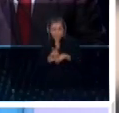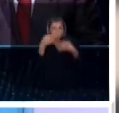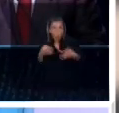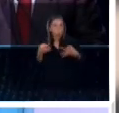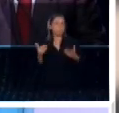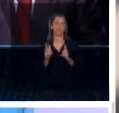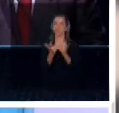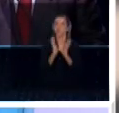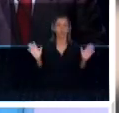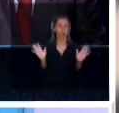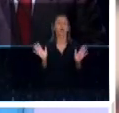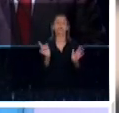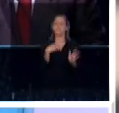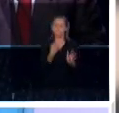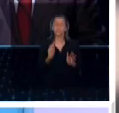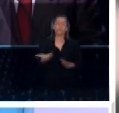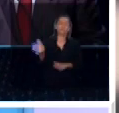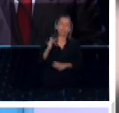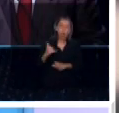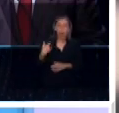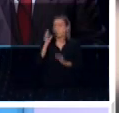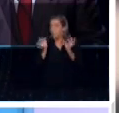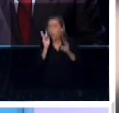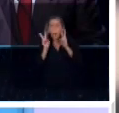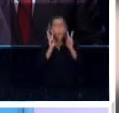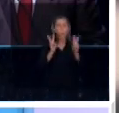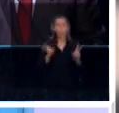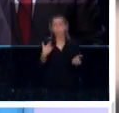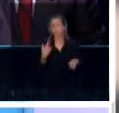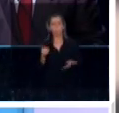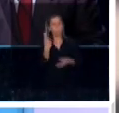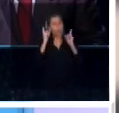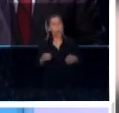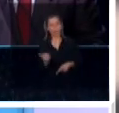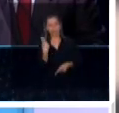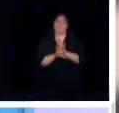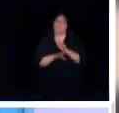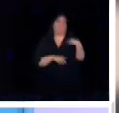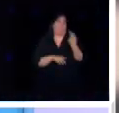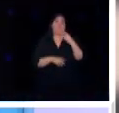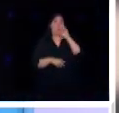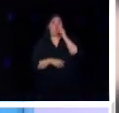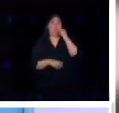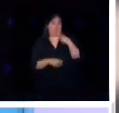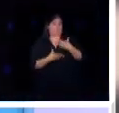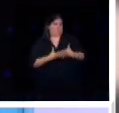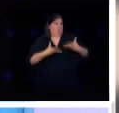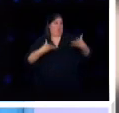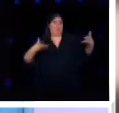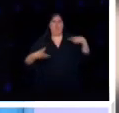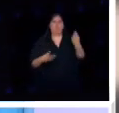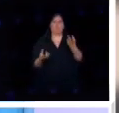de qué se trata. Así que estoy convencido y por eso también le pedimos, sabemos que ustedes se ven en un montón de lugares, incluido buena parte de la